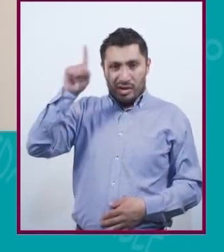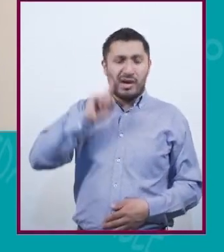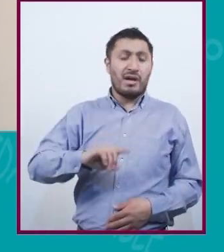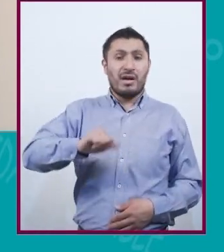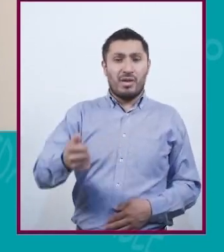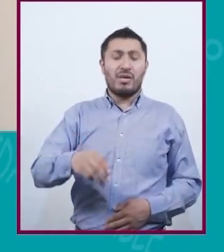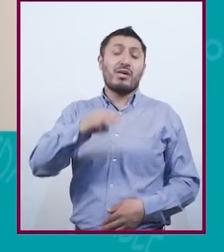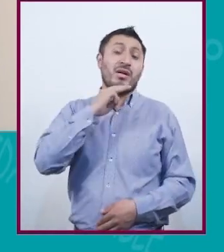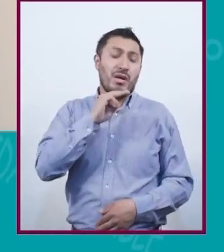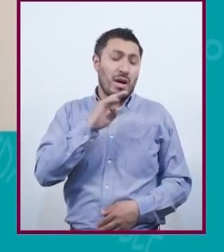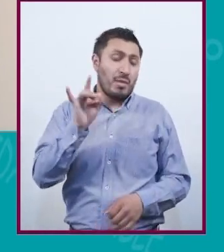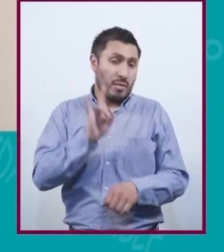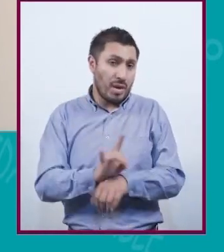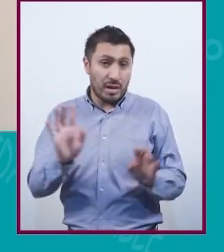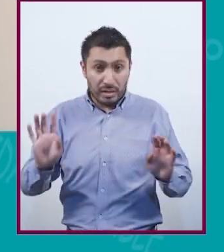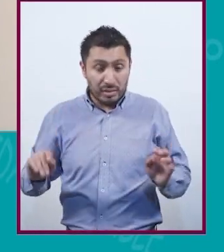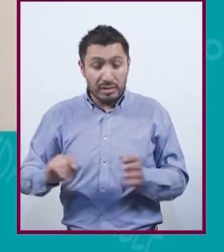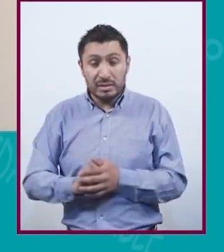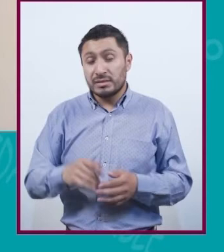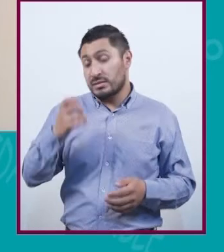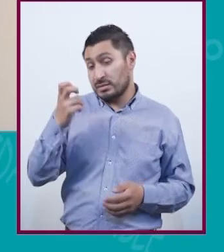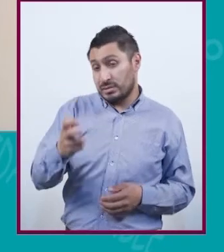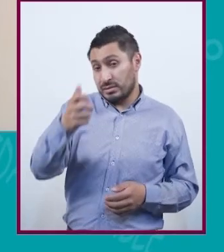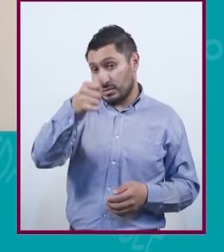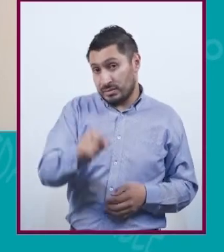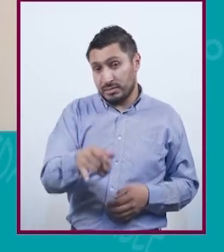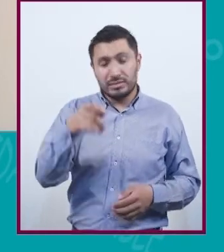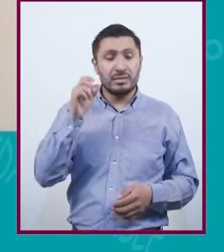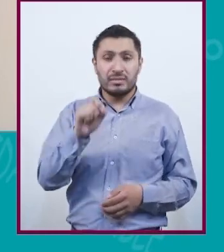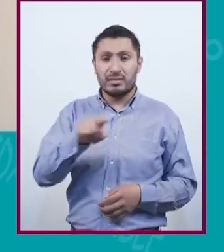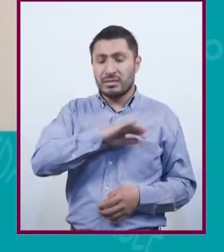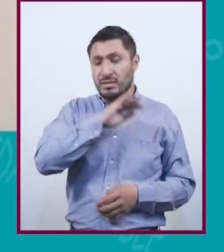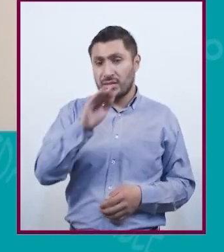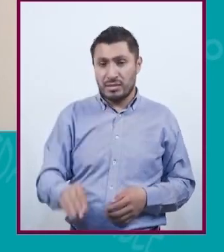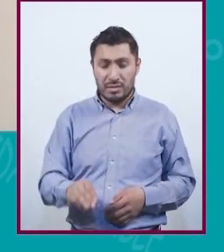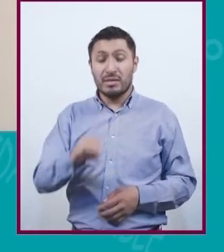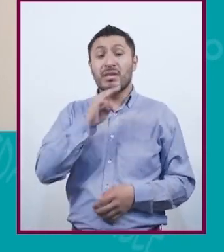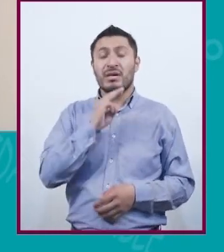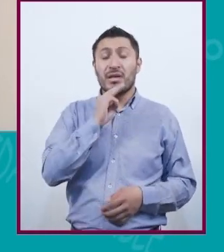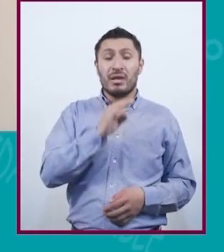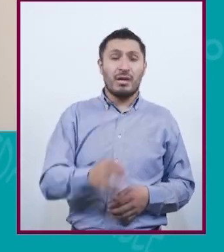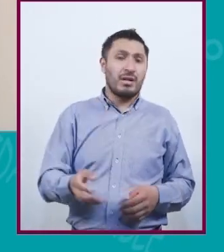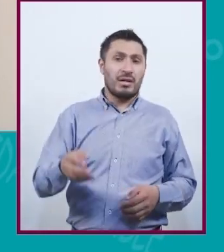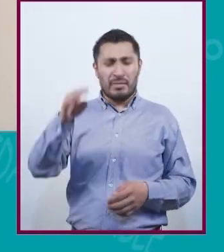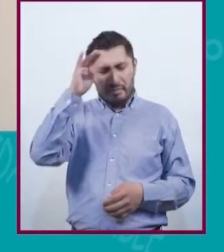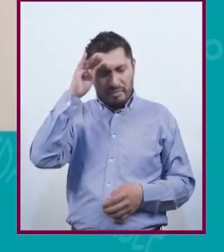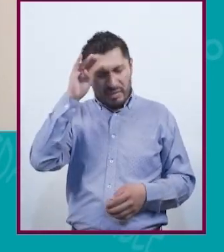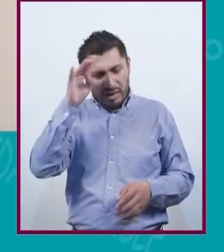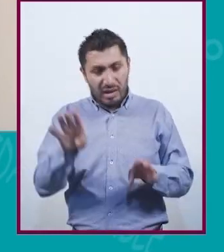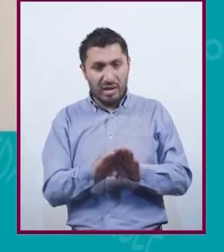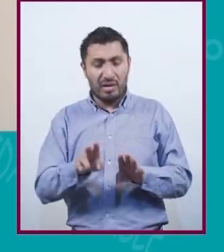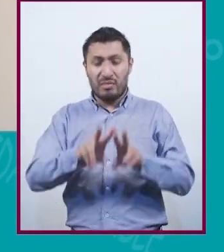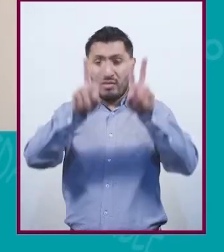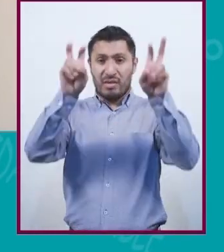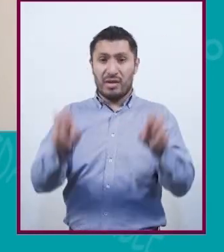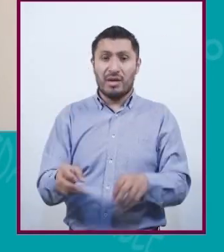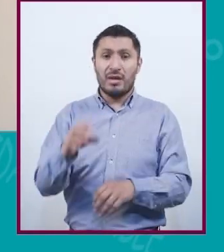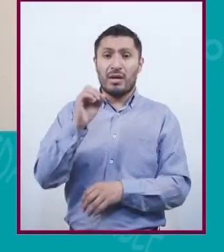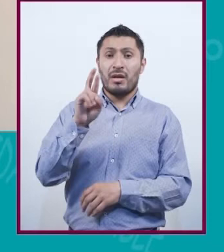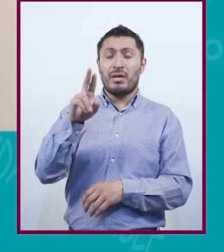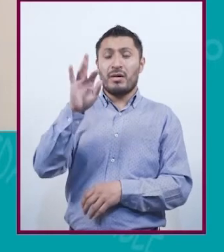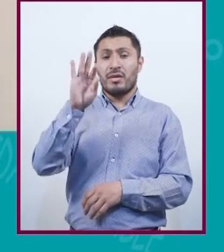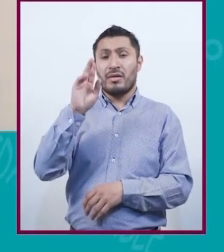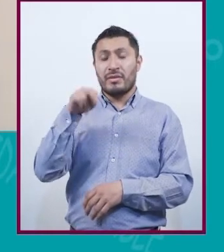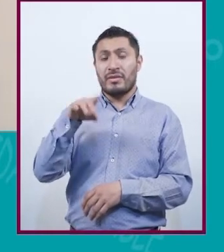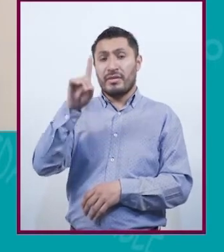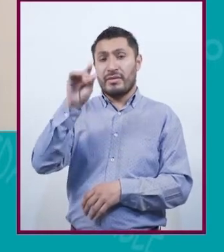crianza de ella por otra figura materna. En este sentido, también la muerte de la madre del protagonista nos hace pensar